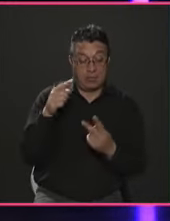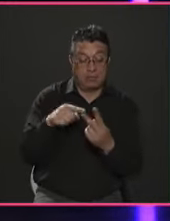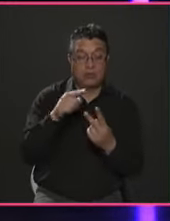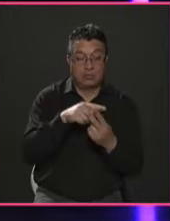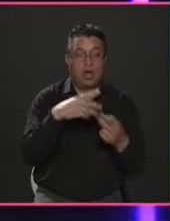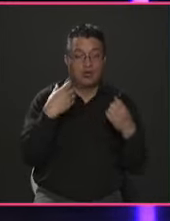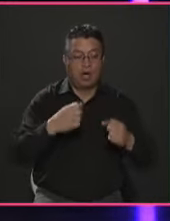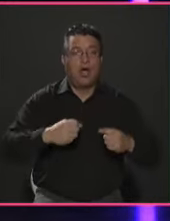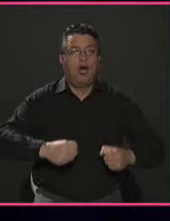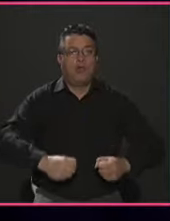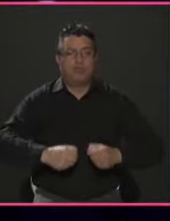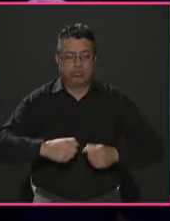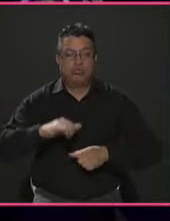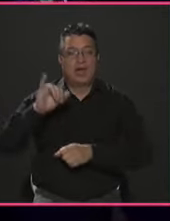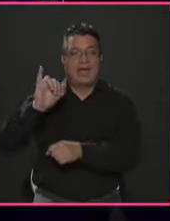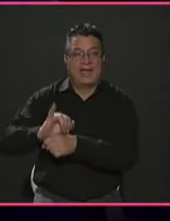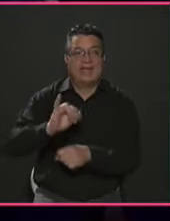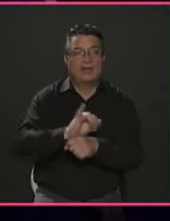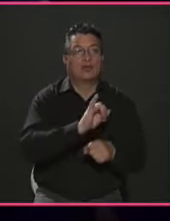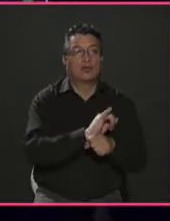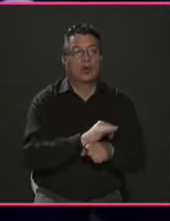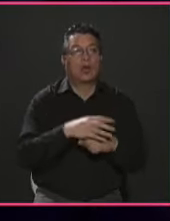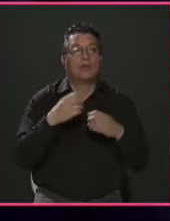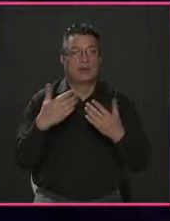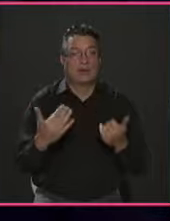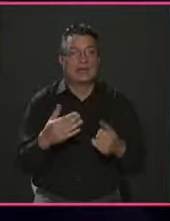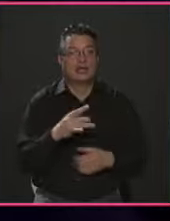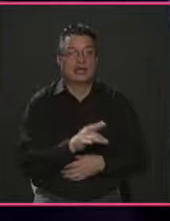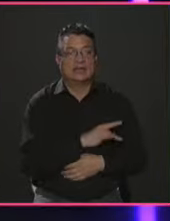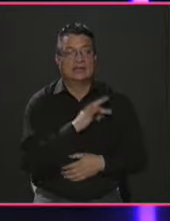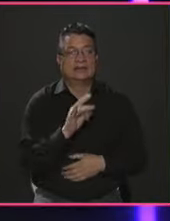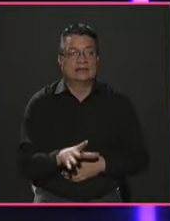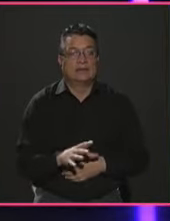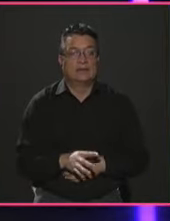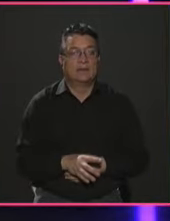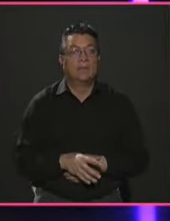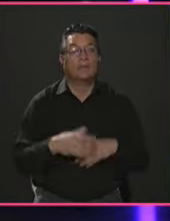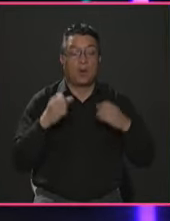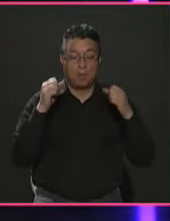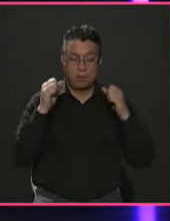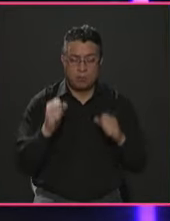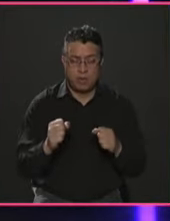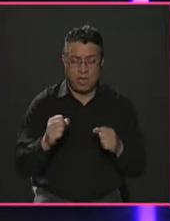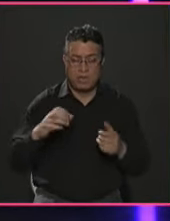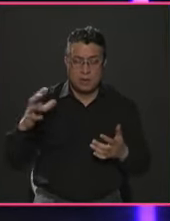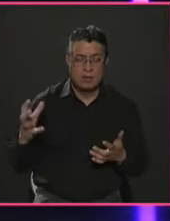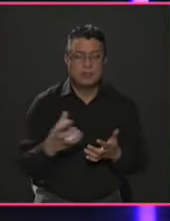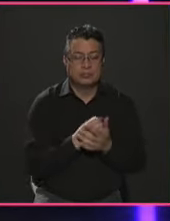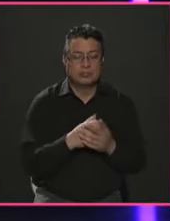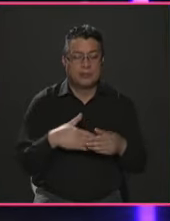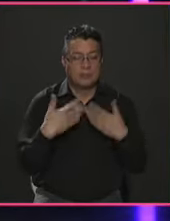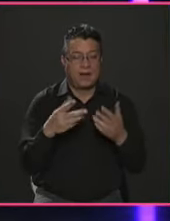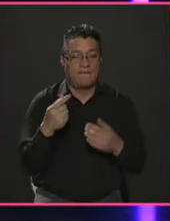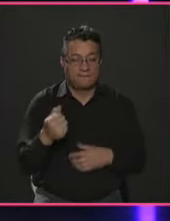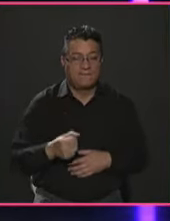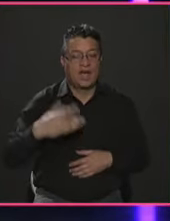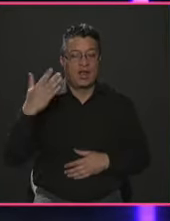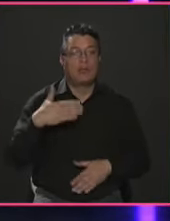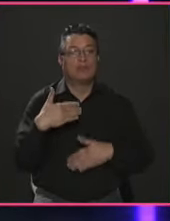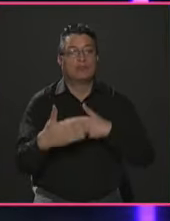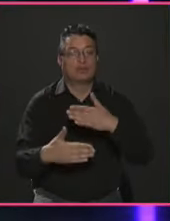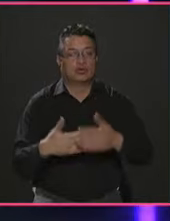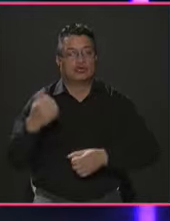chas institucional tan necesario para Chile ser capaces de agregar valor a nuestros procesos